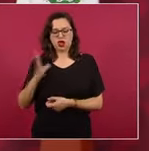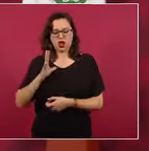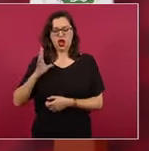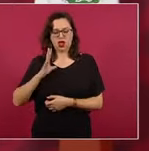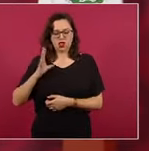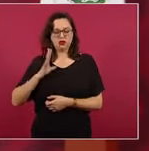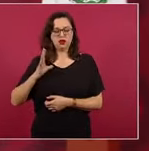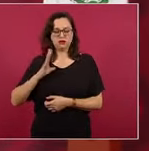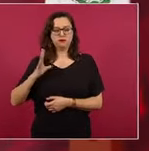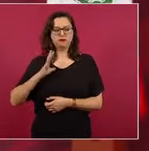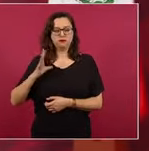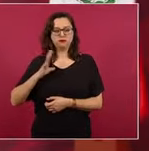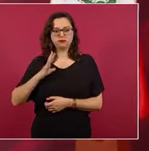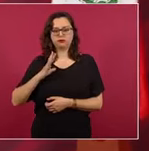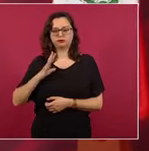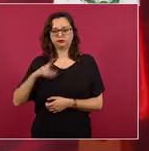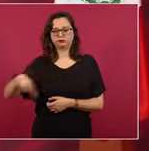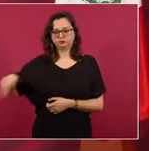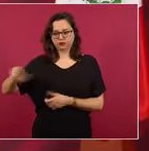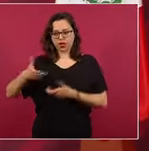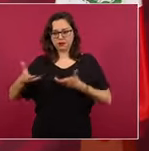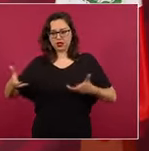llama El Ceibo,